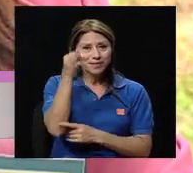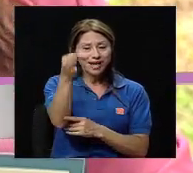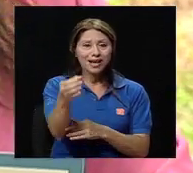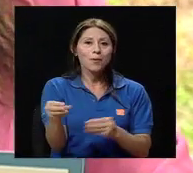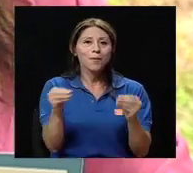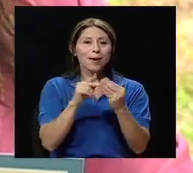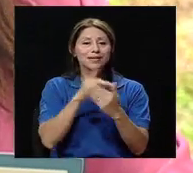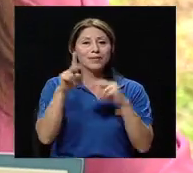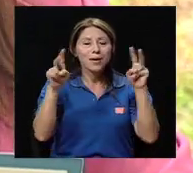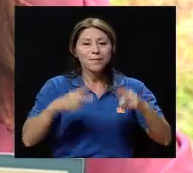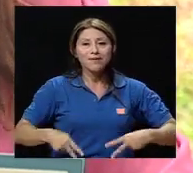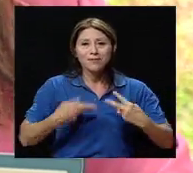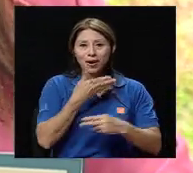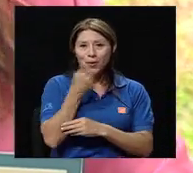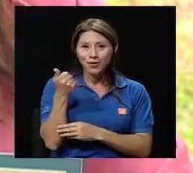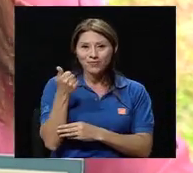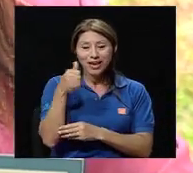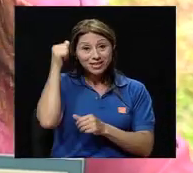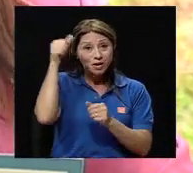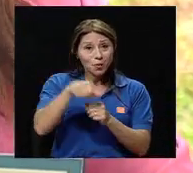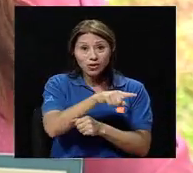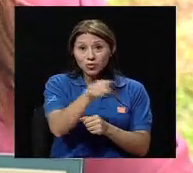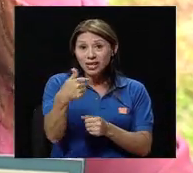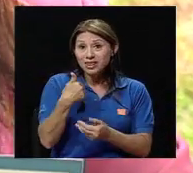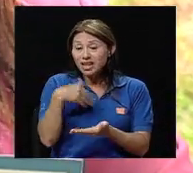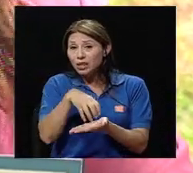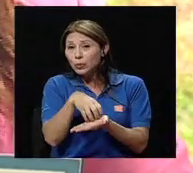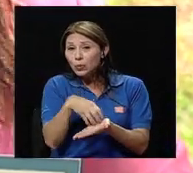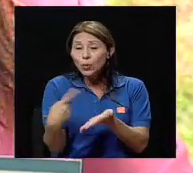próxima semana con más de Vivir Mejor. Recuerde hacernos llegar esas